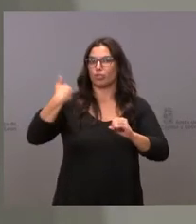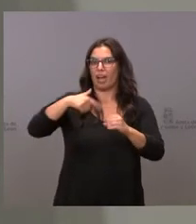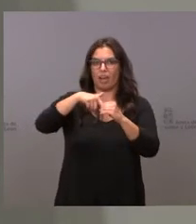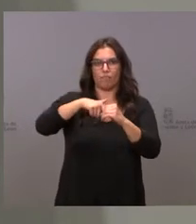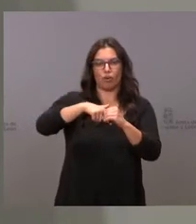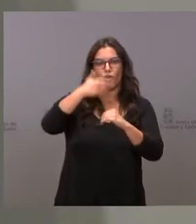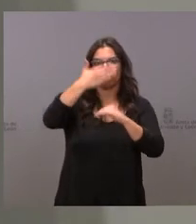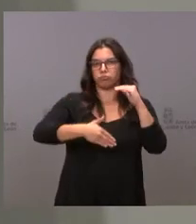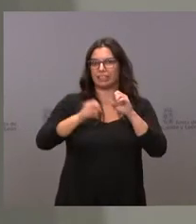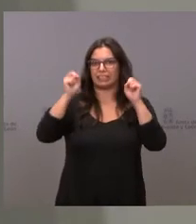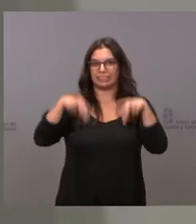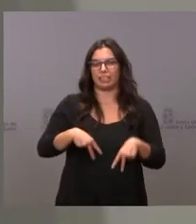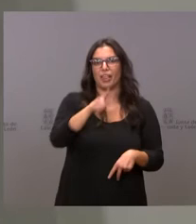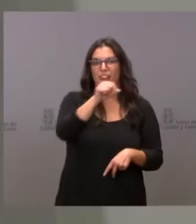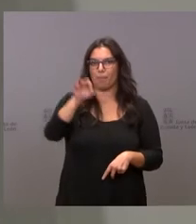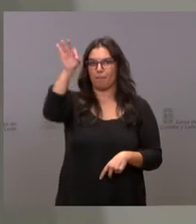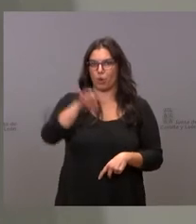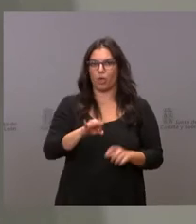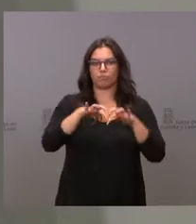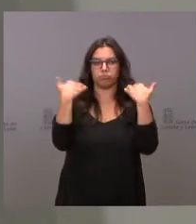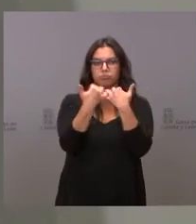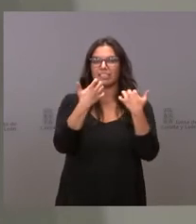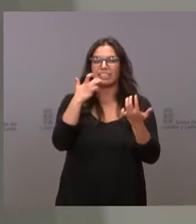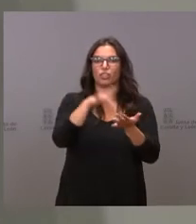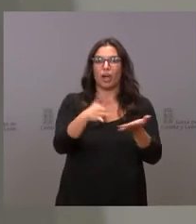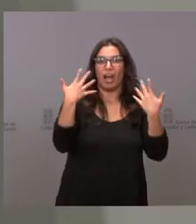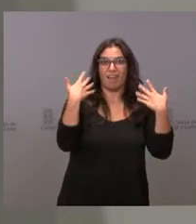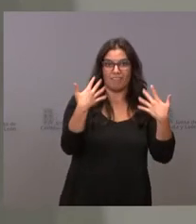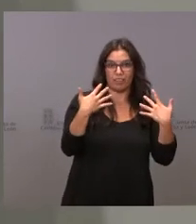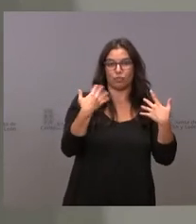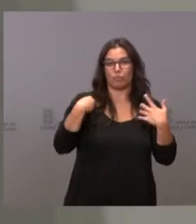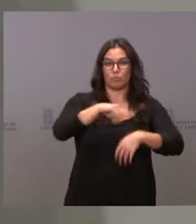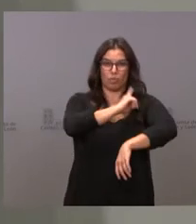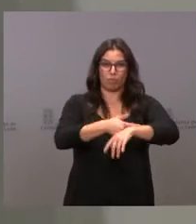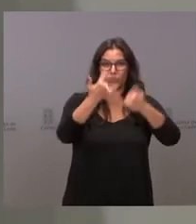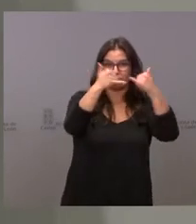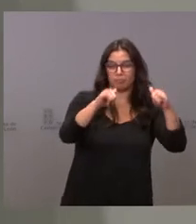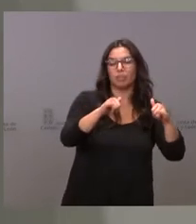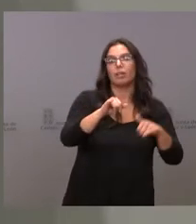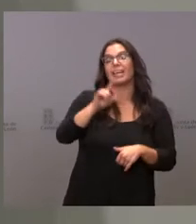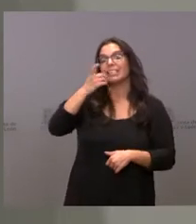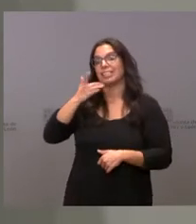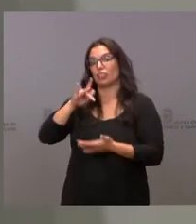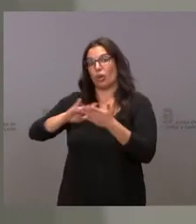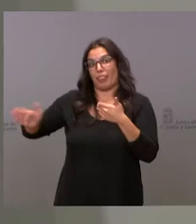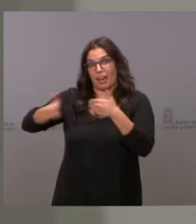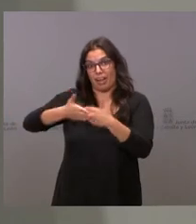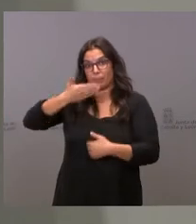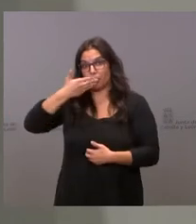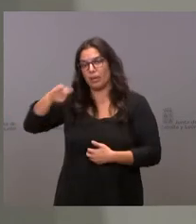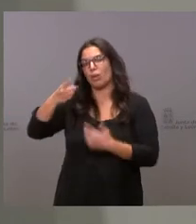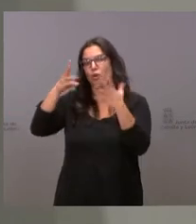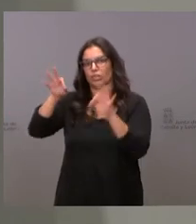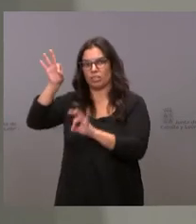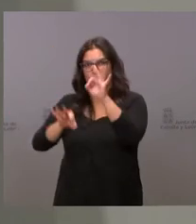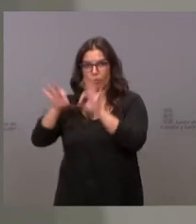los eventos deportivos multitudinarios en espacios abiertos y el 80% en las instalaciones cerradas, insisto, de acuerdo a